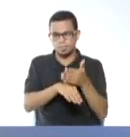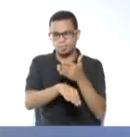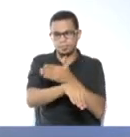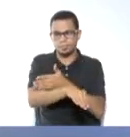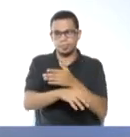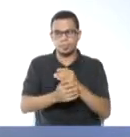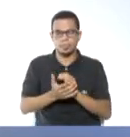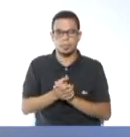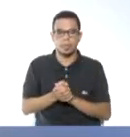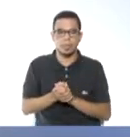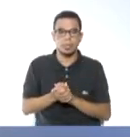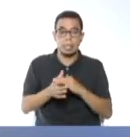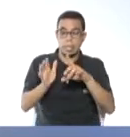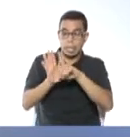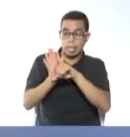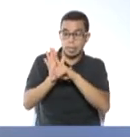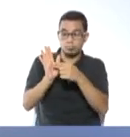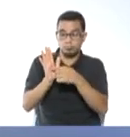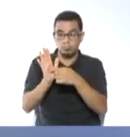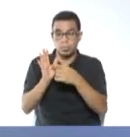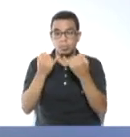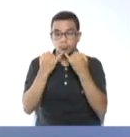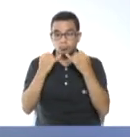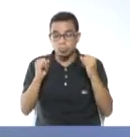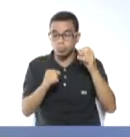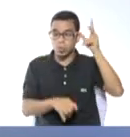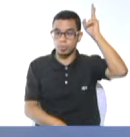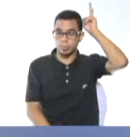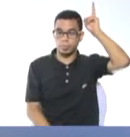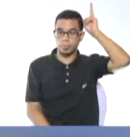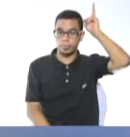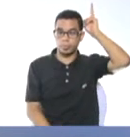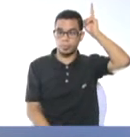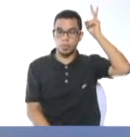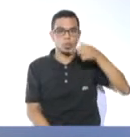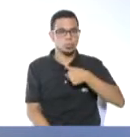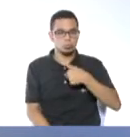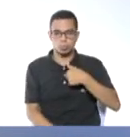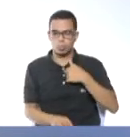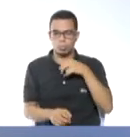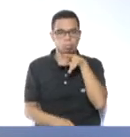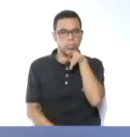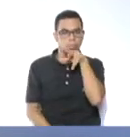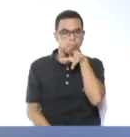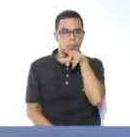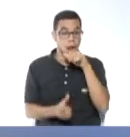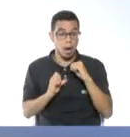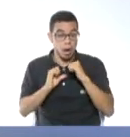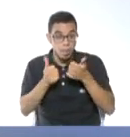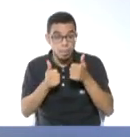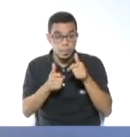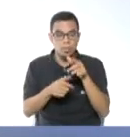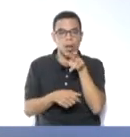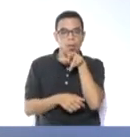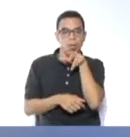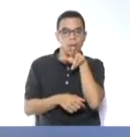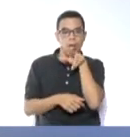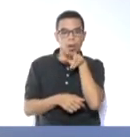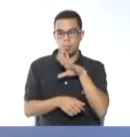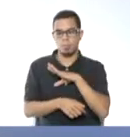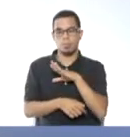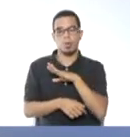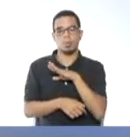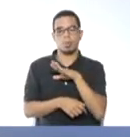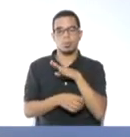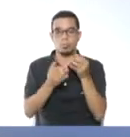la ley de idiomas indígenas, yo hablaba en idioma propio porque es una lucha que hemos tenido los